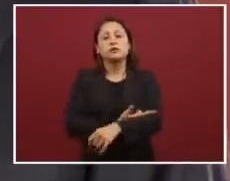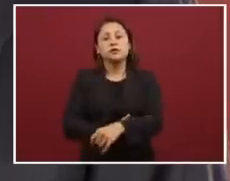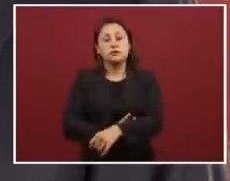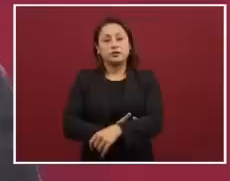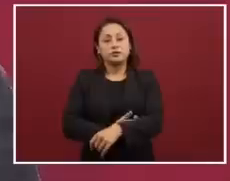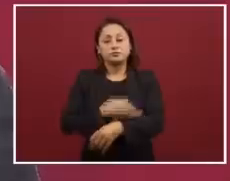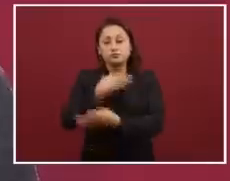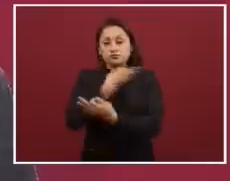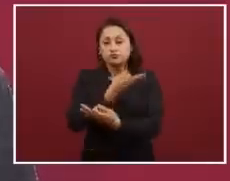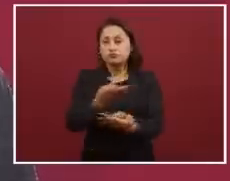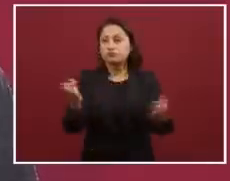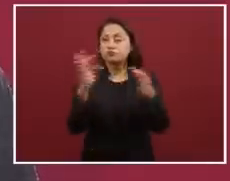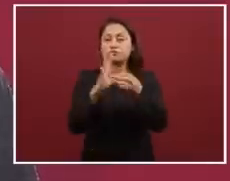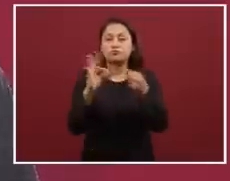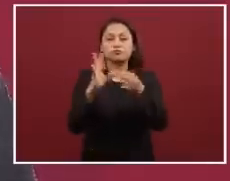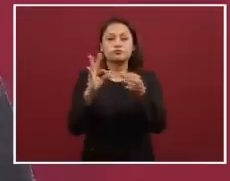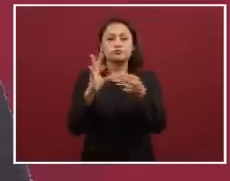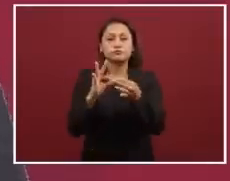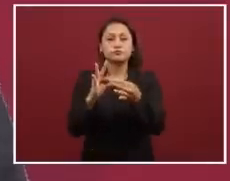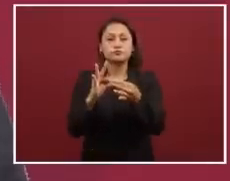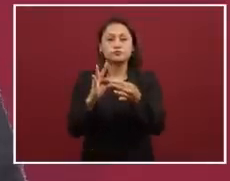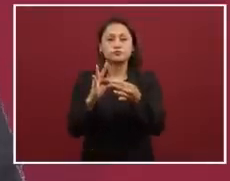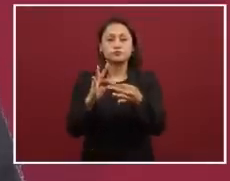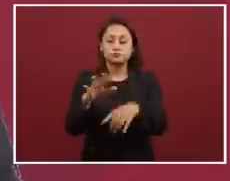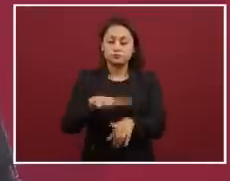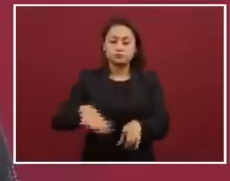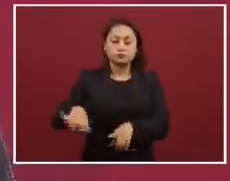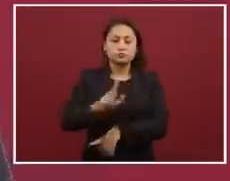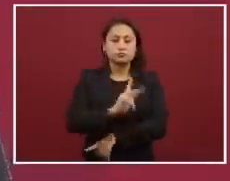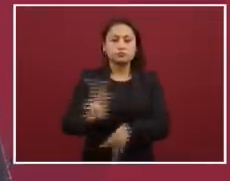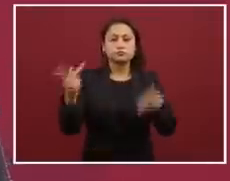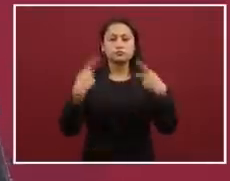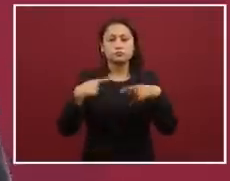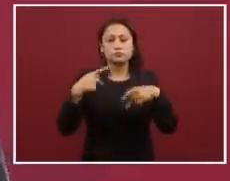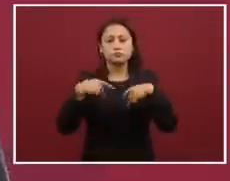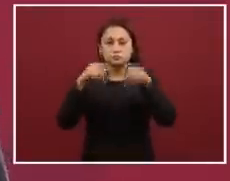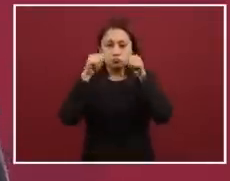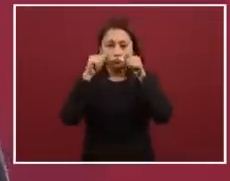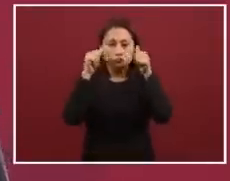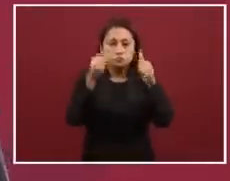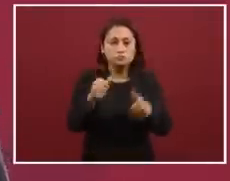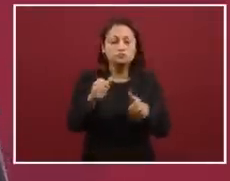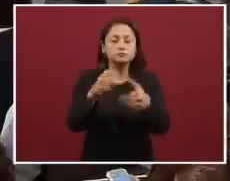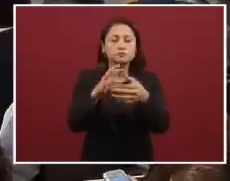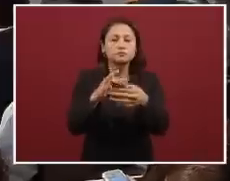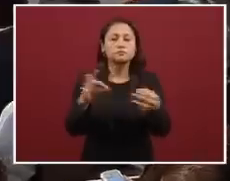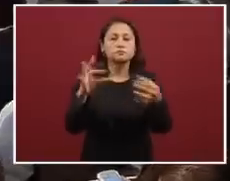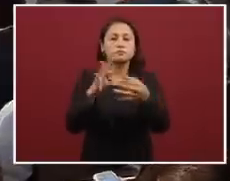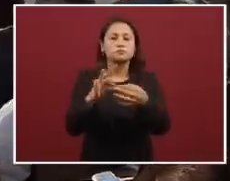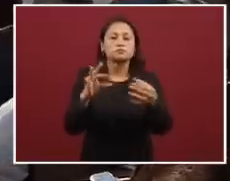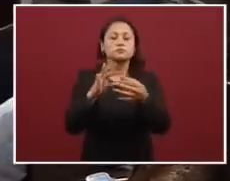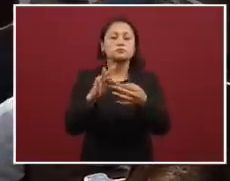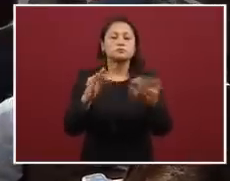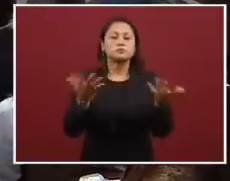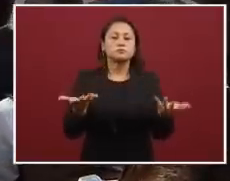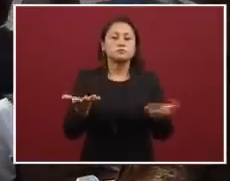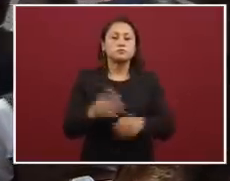informar a los ciudadanos y vamos aquí a estar todo el tiempo